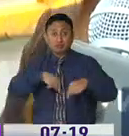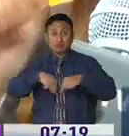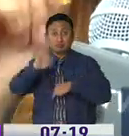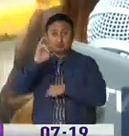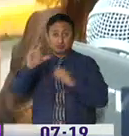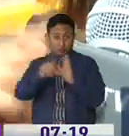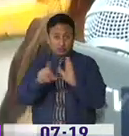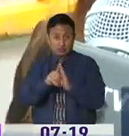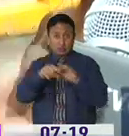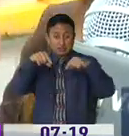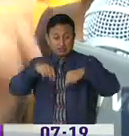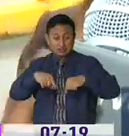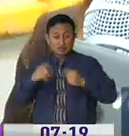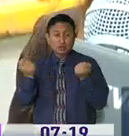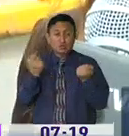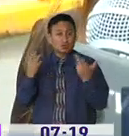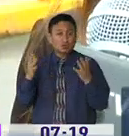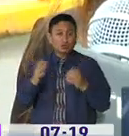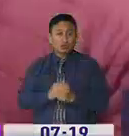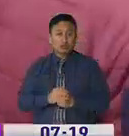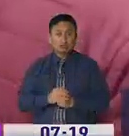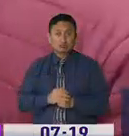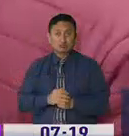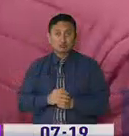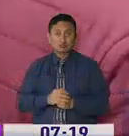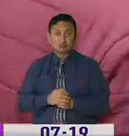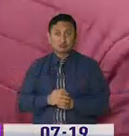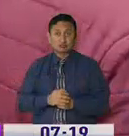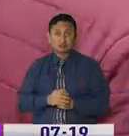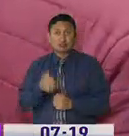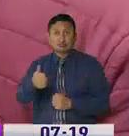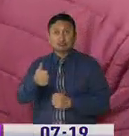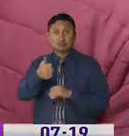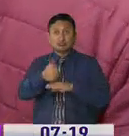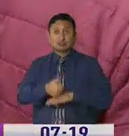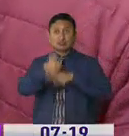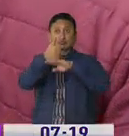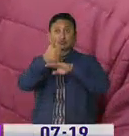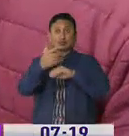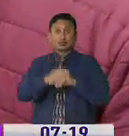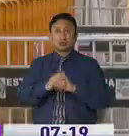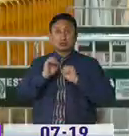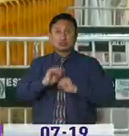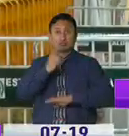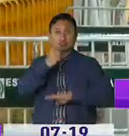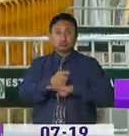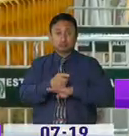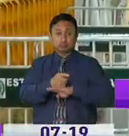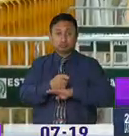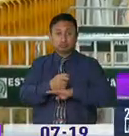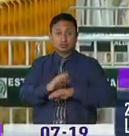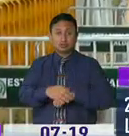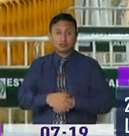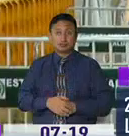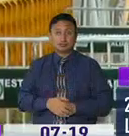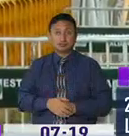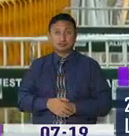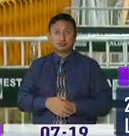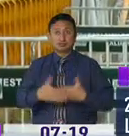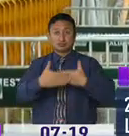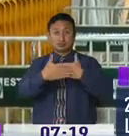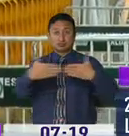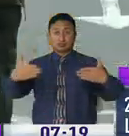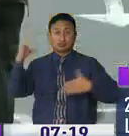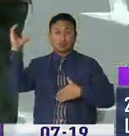control, sin tamizajes. De acuerdo a las mismas autoridades ipialeñas y a los decretos emitidos por la gobernatura, la frontera colombiana permanece abierta.